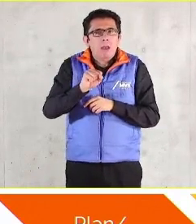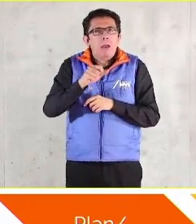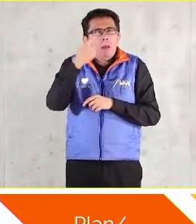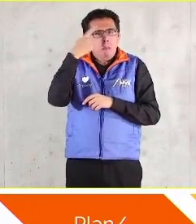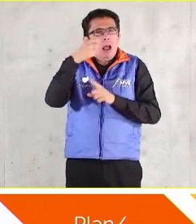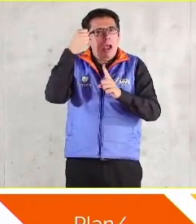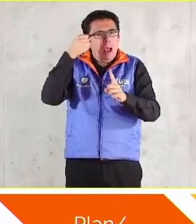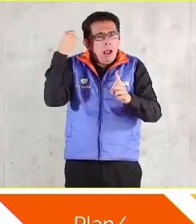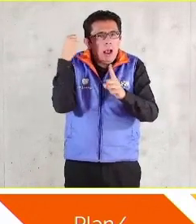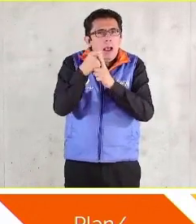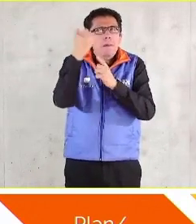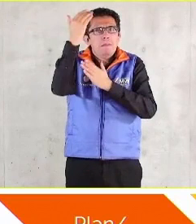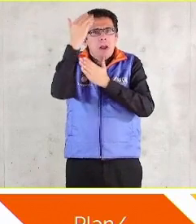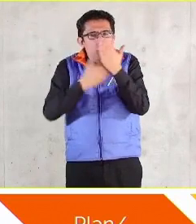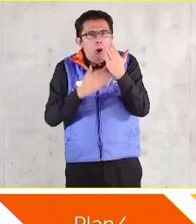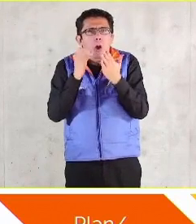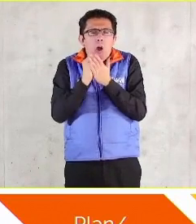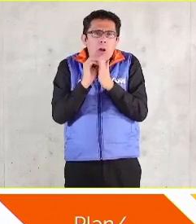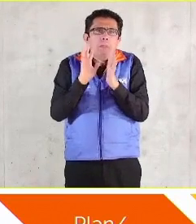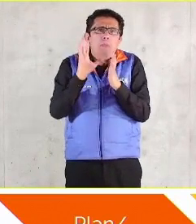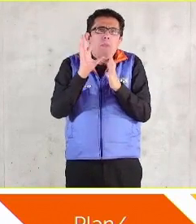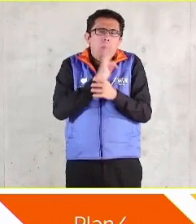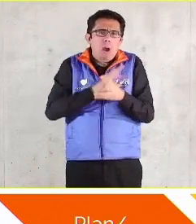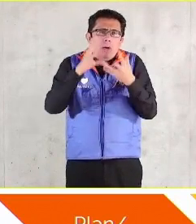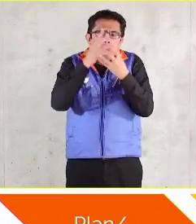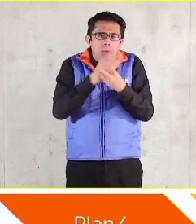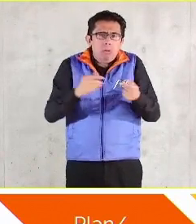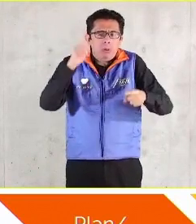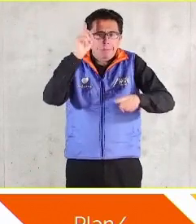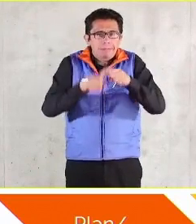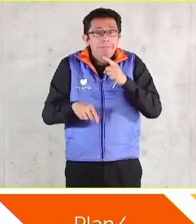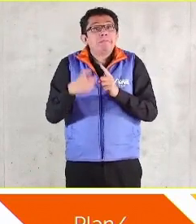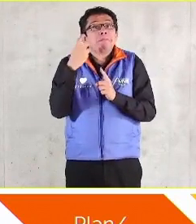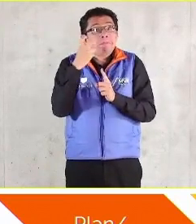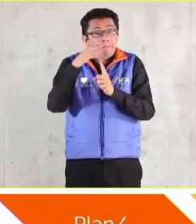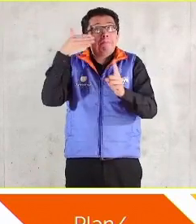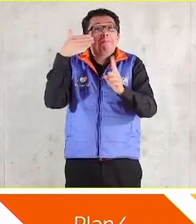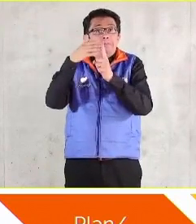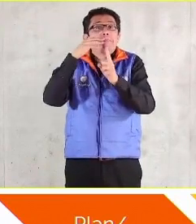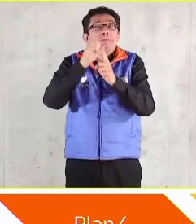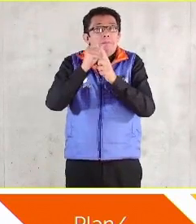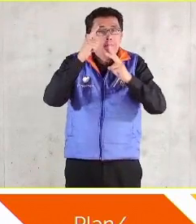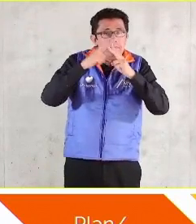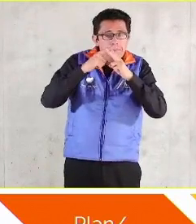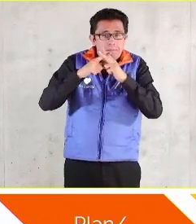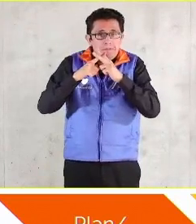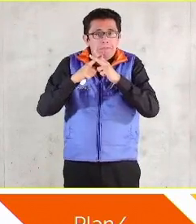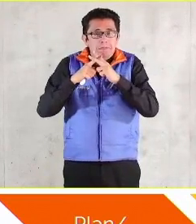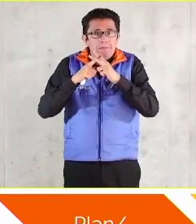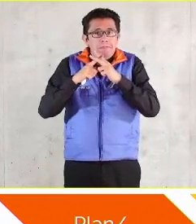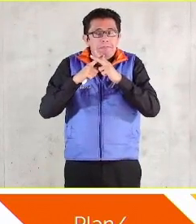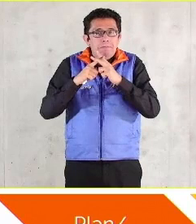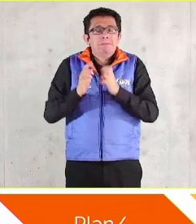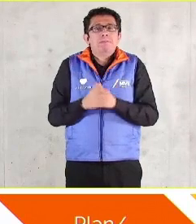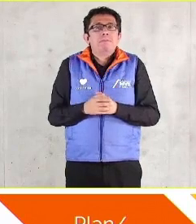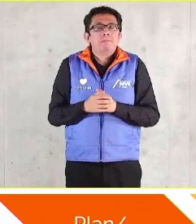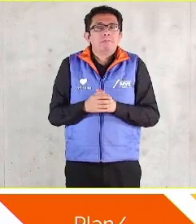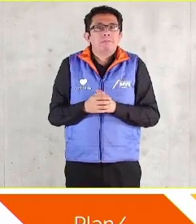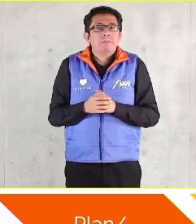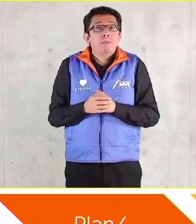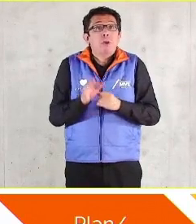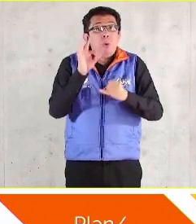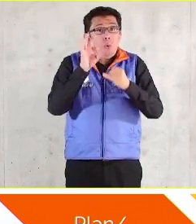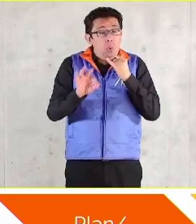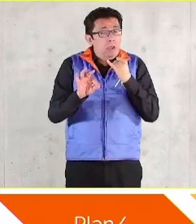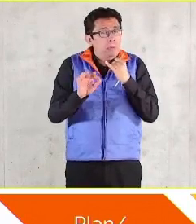o inclusive mitigarlos o eliminarlos de mi cadena de valor? Eso es la meta y esa es la medición. Se pone una meta y se pone una medición. Y